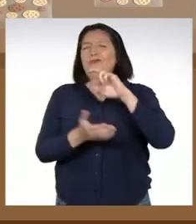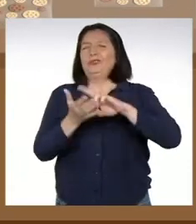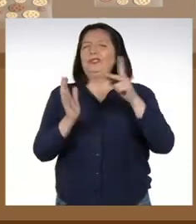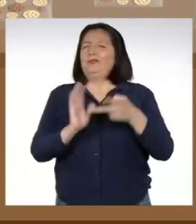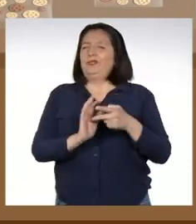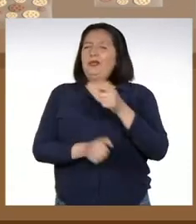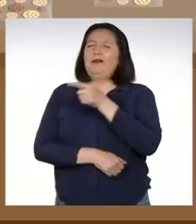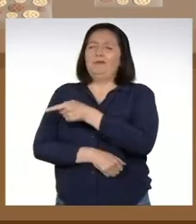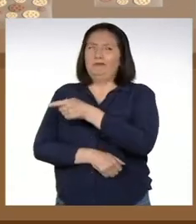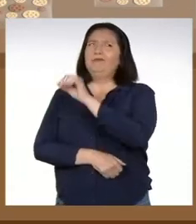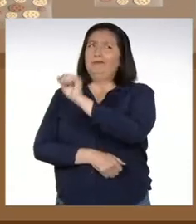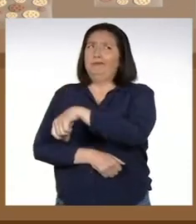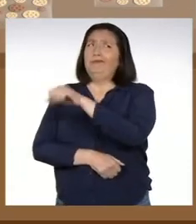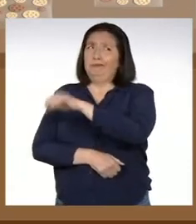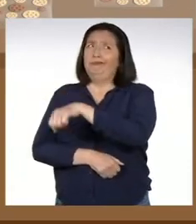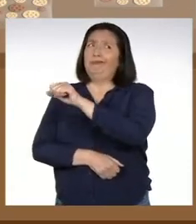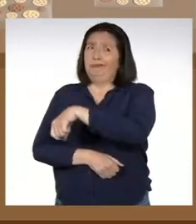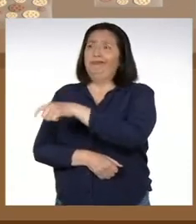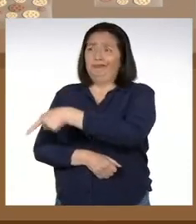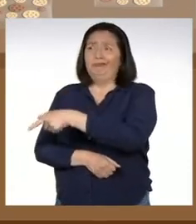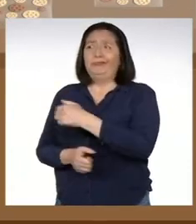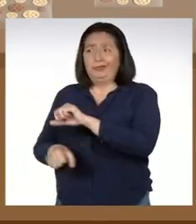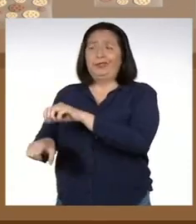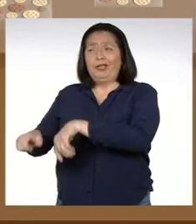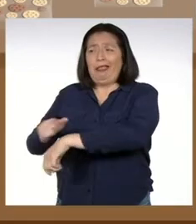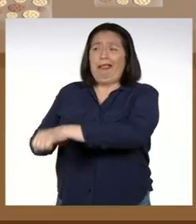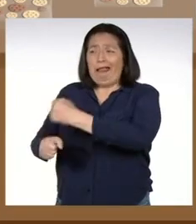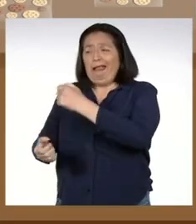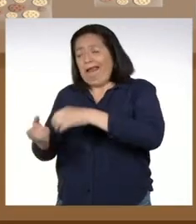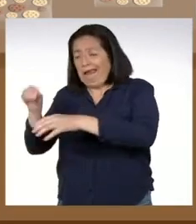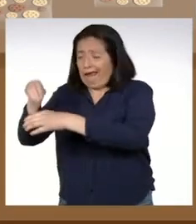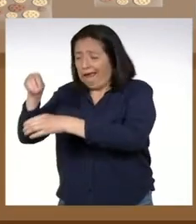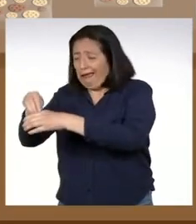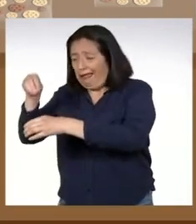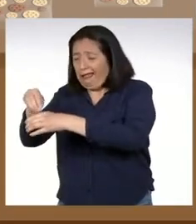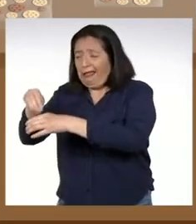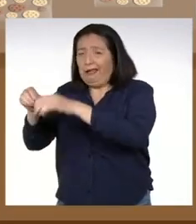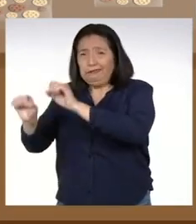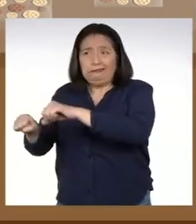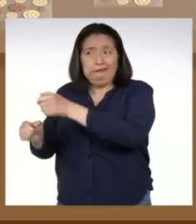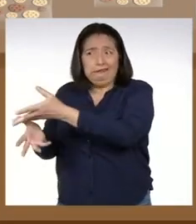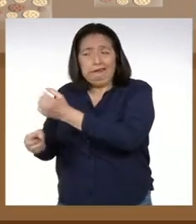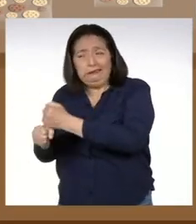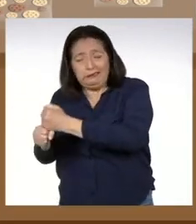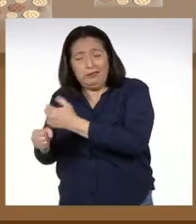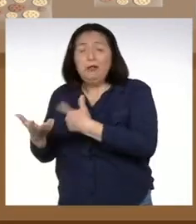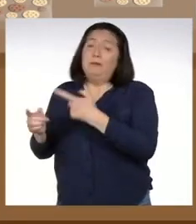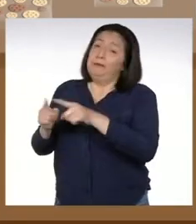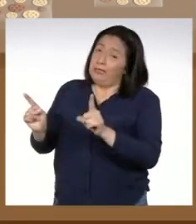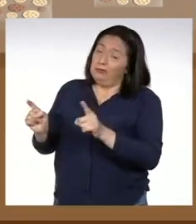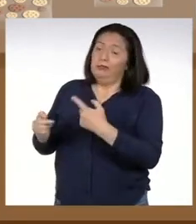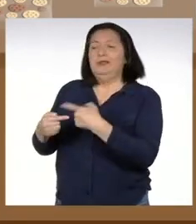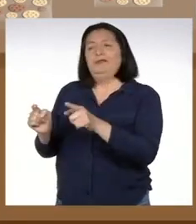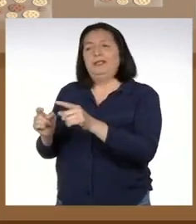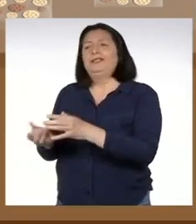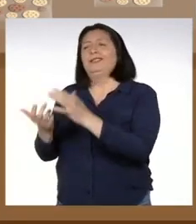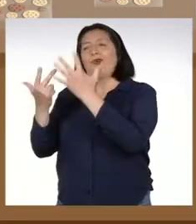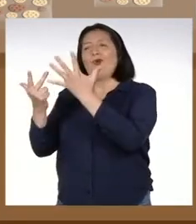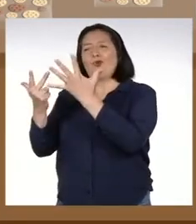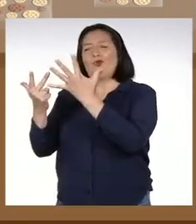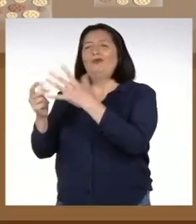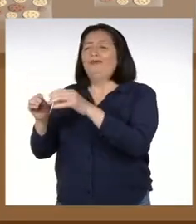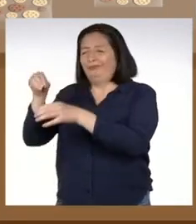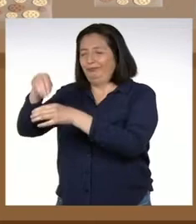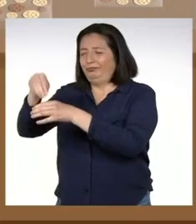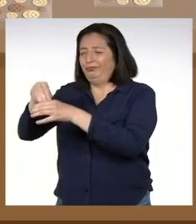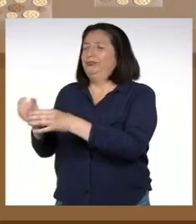que Daniel sí se ha esforzado por empaquetar todas las galletas posibles, solo que las empaquetó en bolsas de 8 galletas